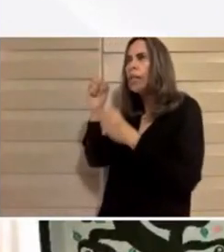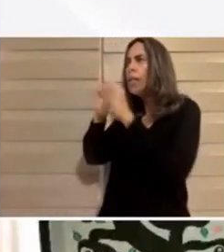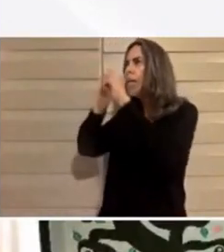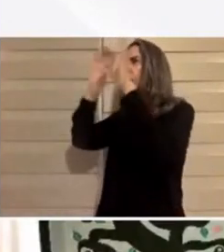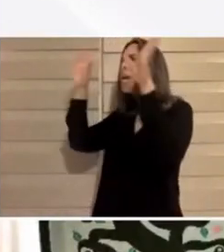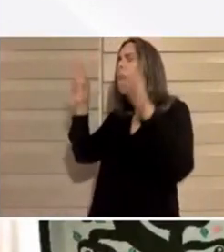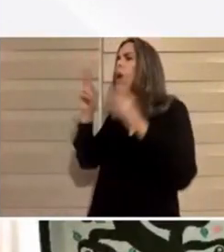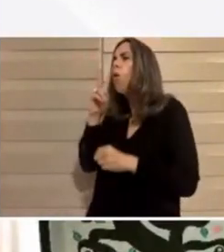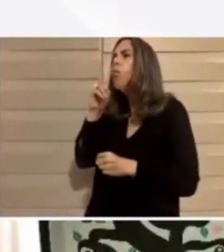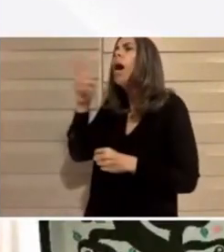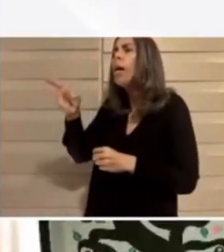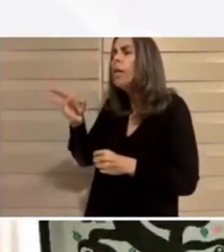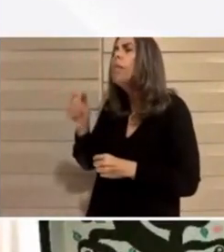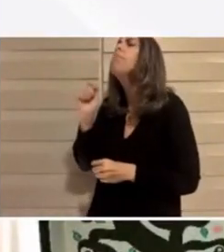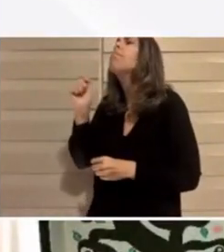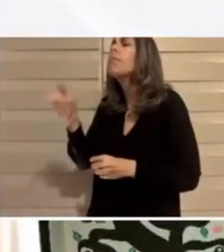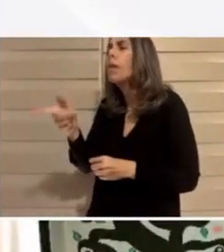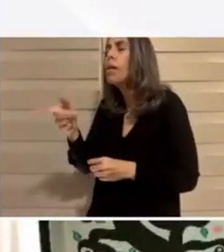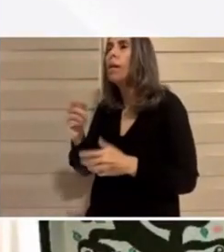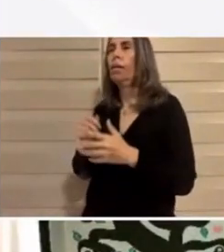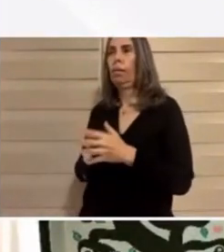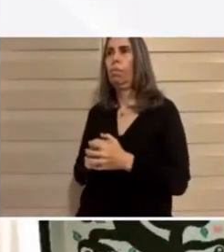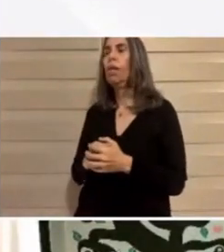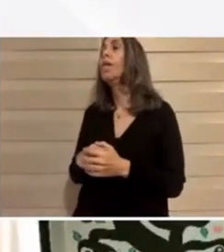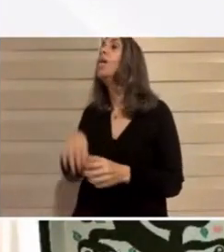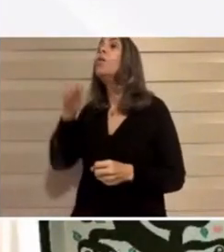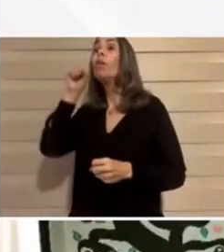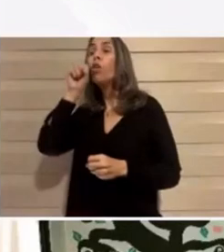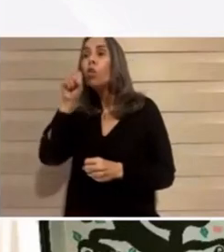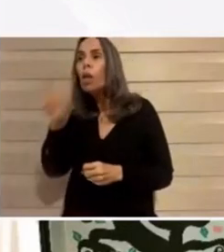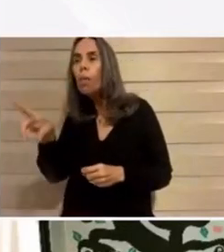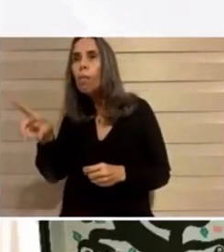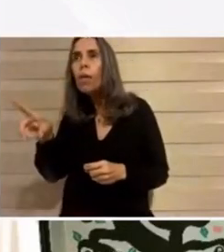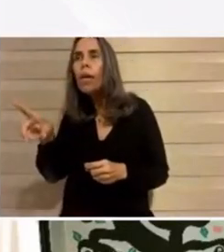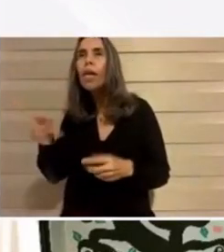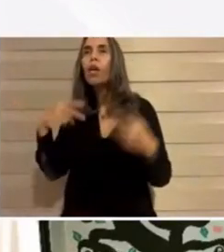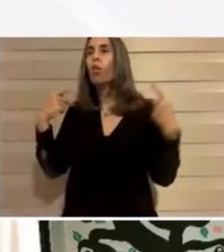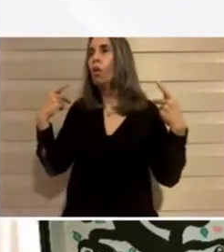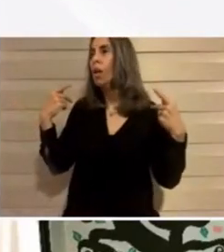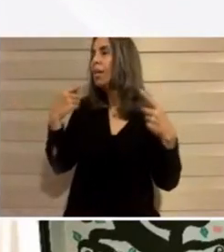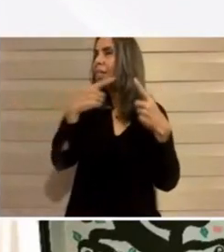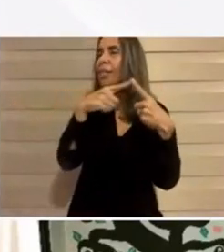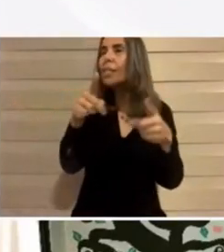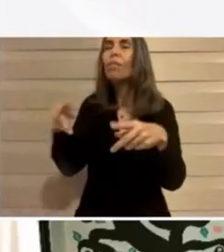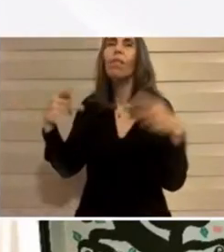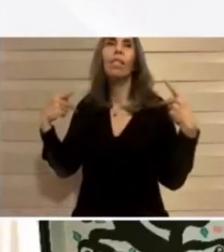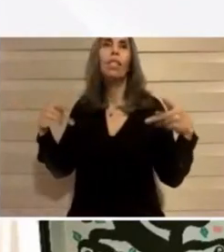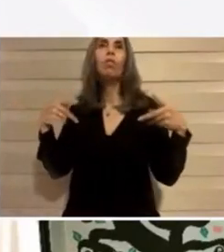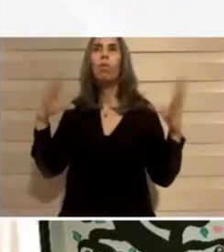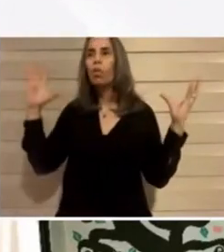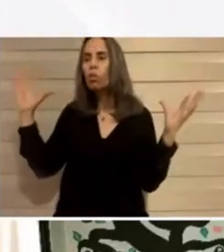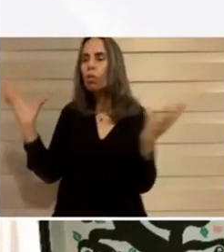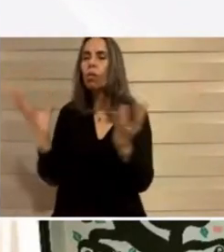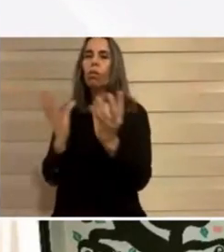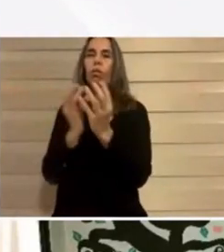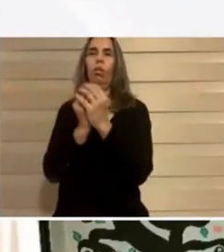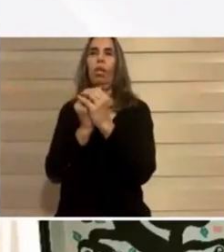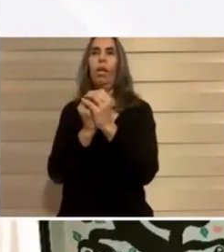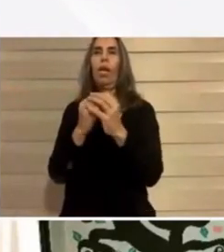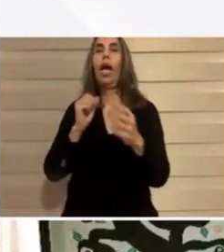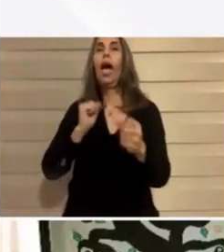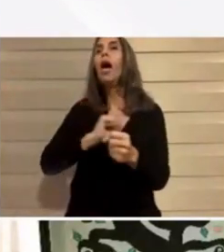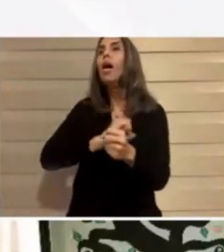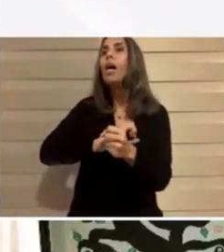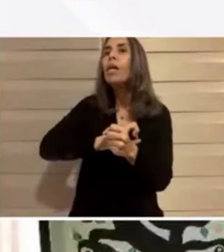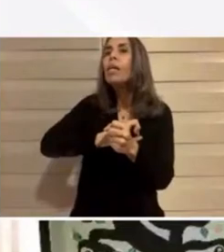visitar, pero también con las personas que nos rodean, va a ser fabuloso. En la pandemia, es decir, desde